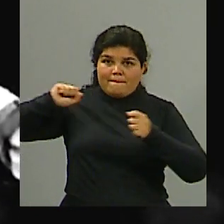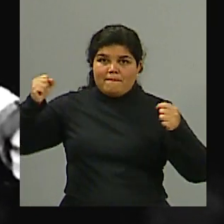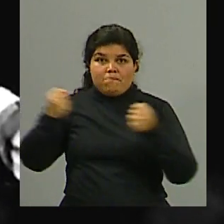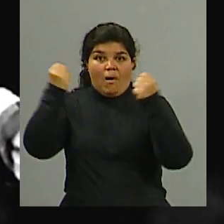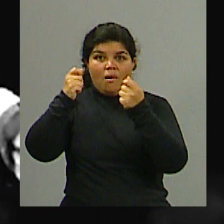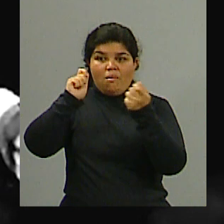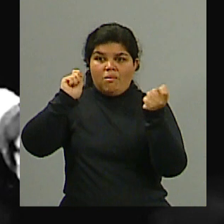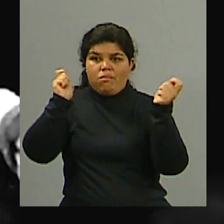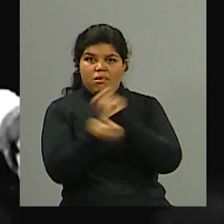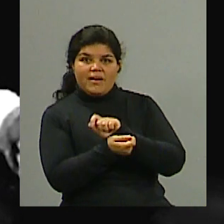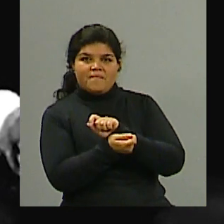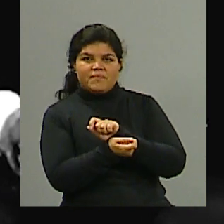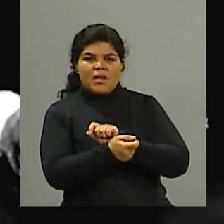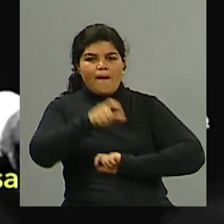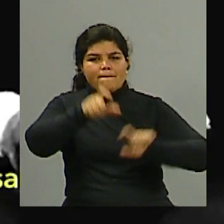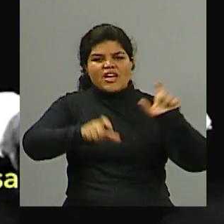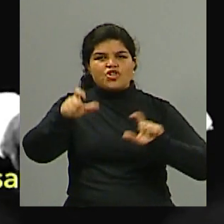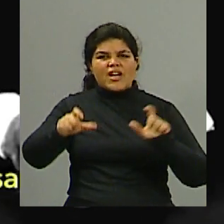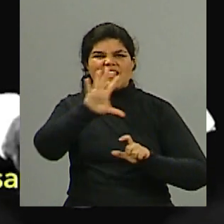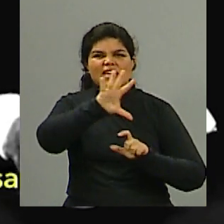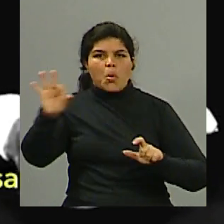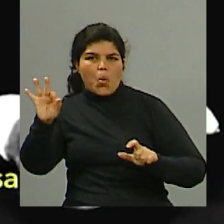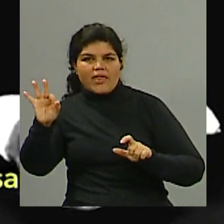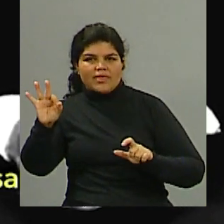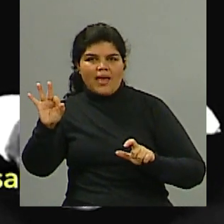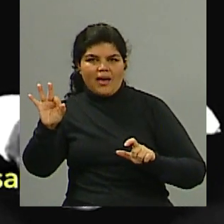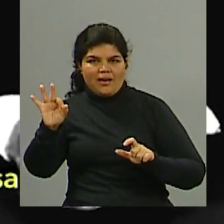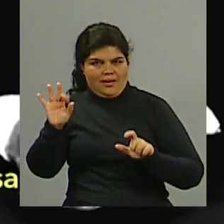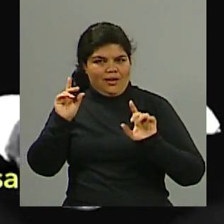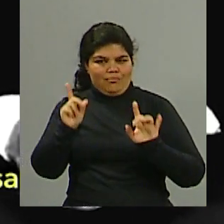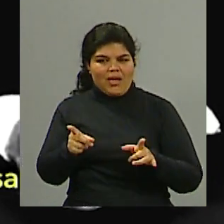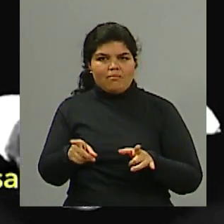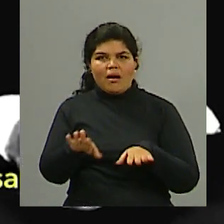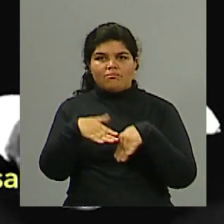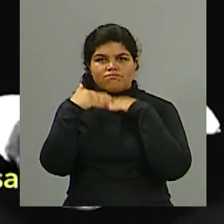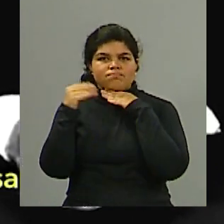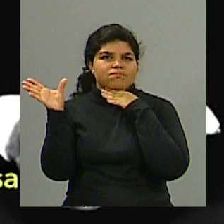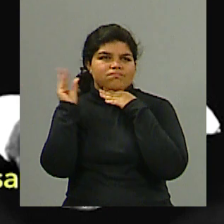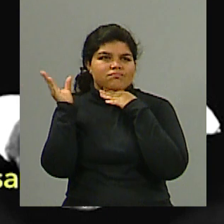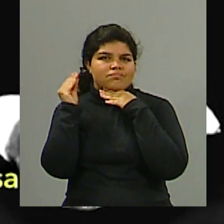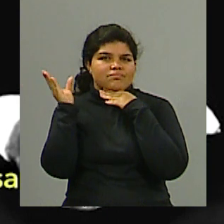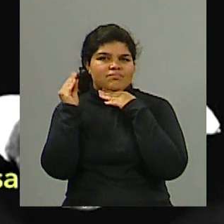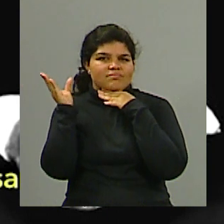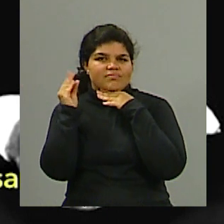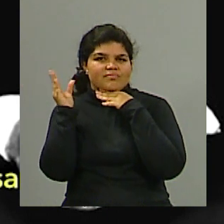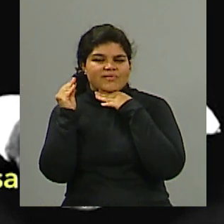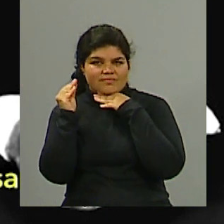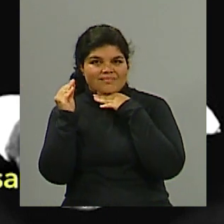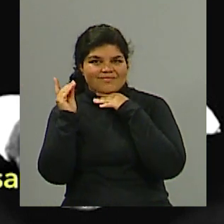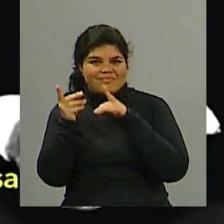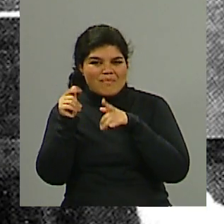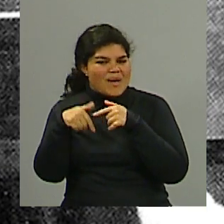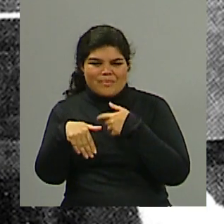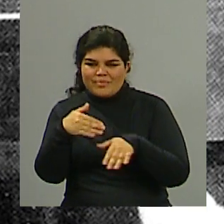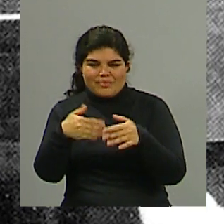escuchó. 50 personas aproximadamente se habla de que estuvieron ahí presentes siendo la revolución de la radio.